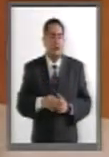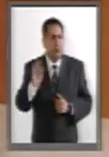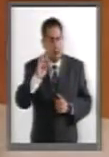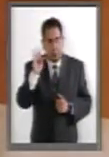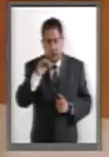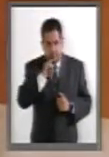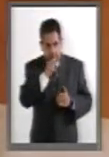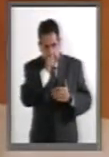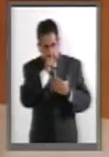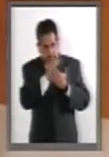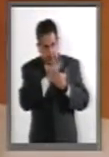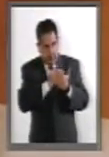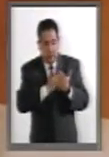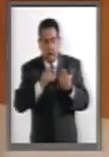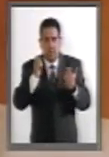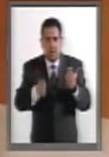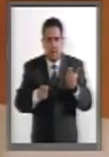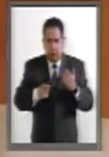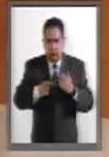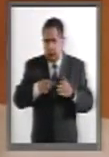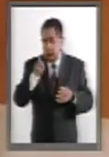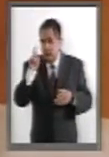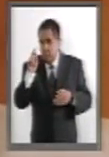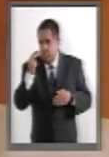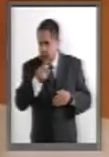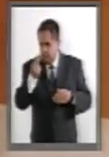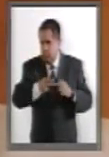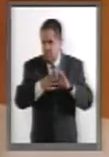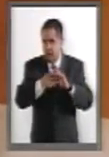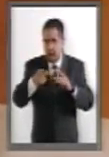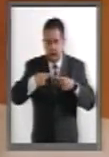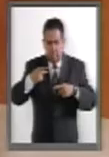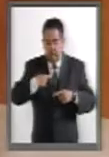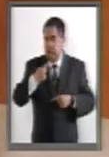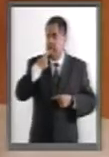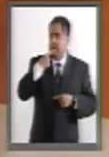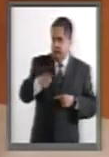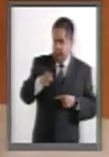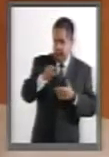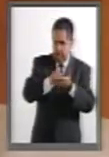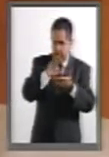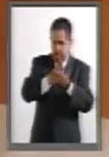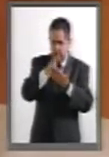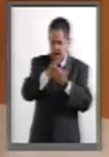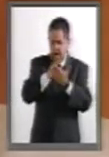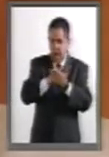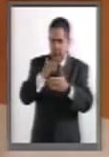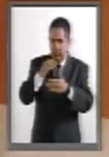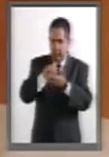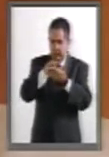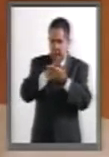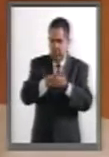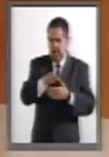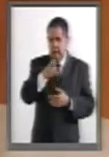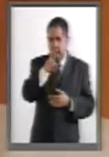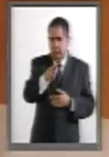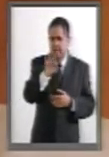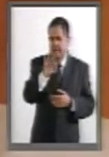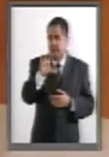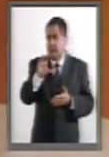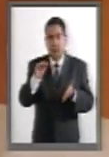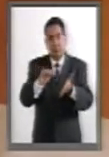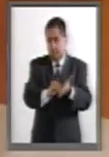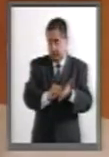la minuta, se estableció el requisito que el promovente debe asentar en la demanda su registro federal de